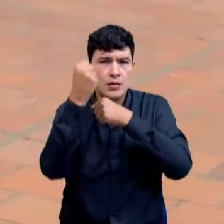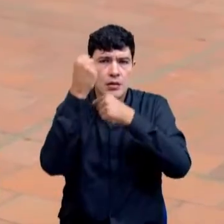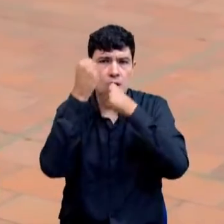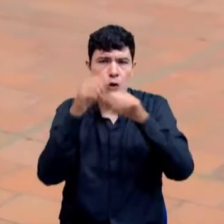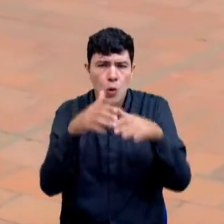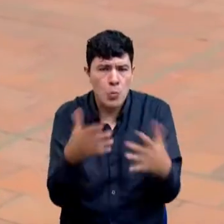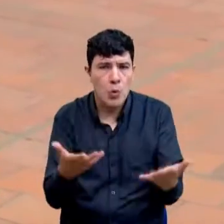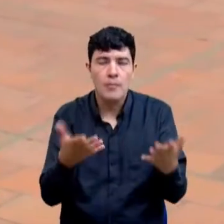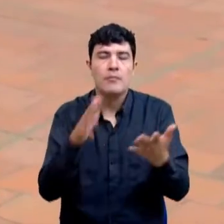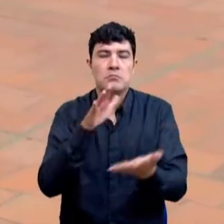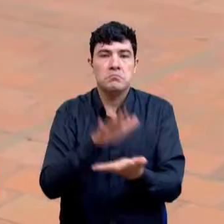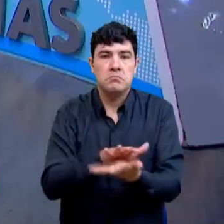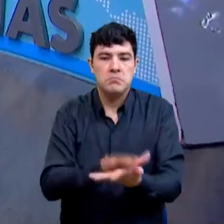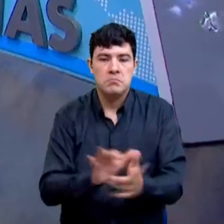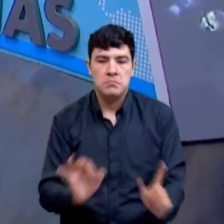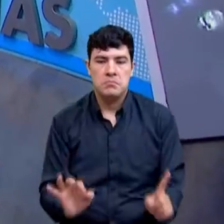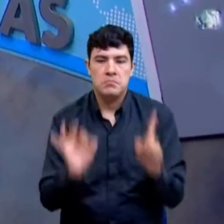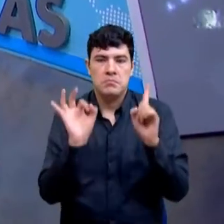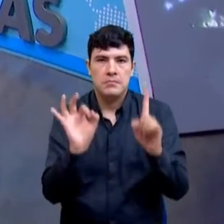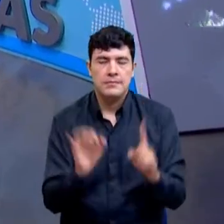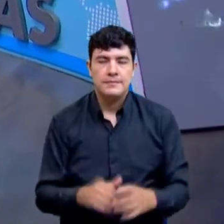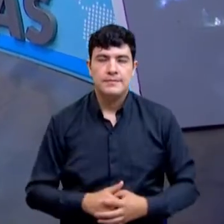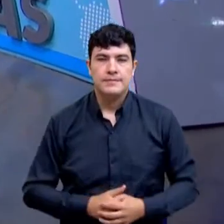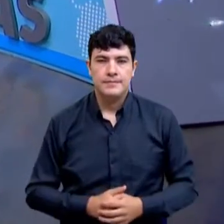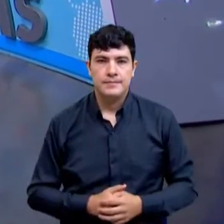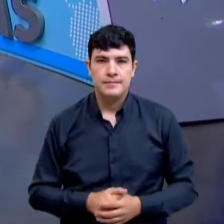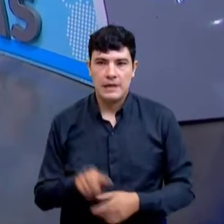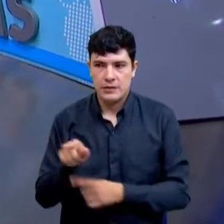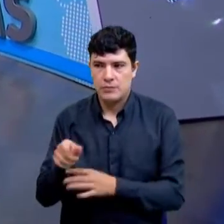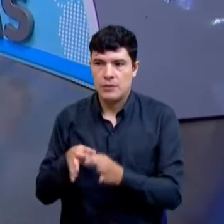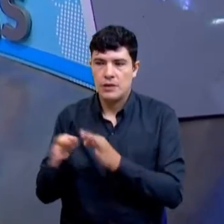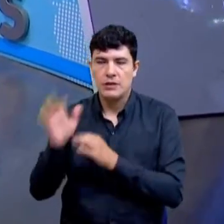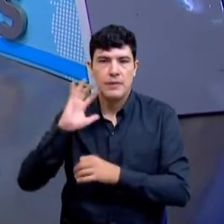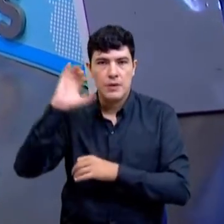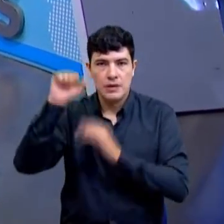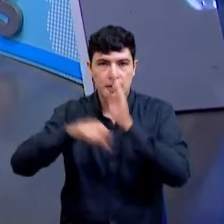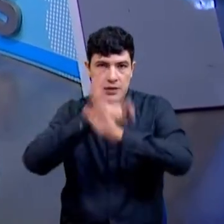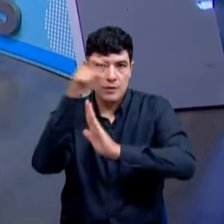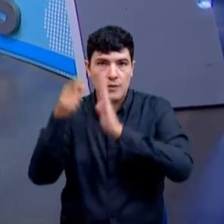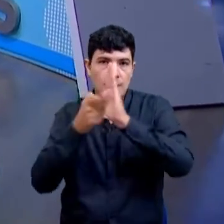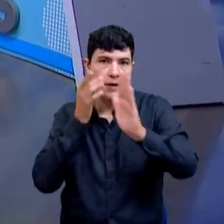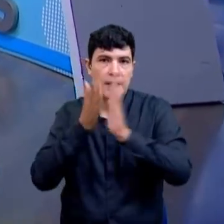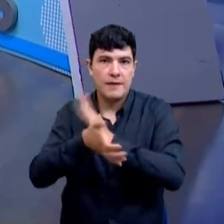sido entonces toda la información desde el municipio de Ocaña. Tatiana García para Oriente Noticias. Estamos informando.